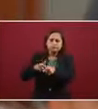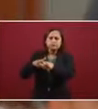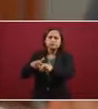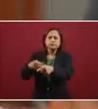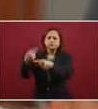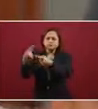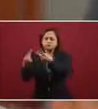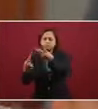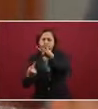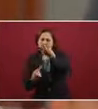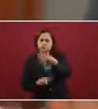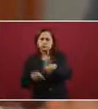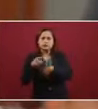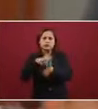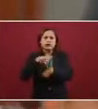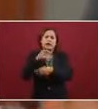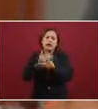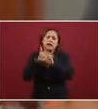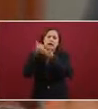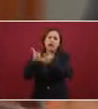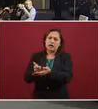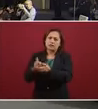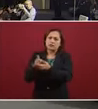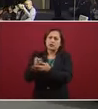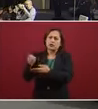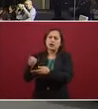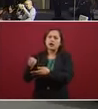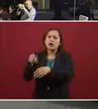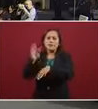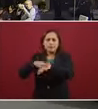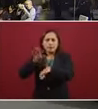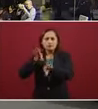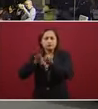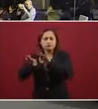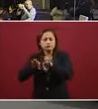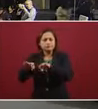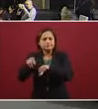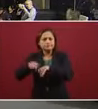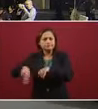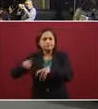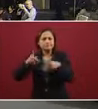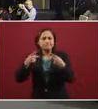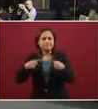obviamente empleos y el desarrollo de este país, presidente? Sí, estamos ya